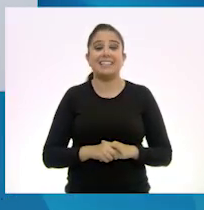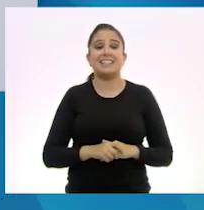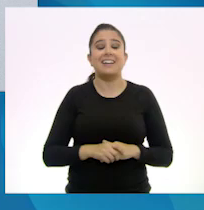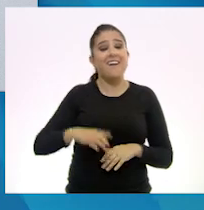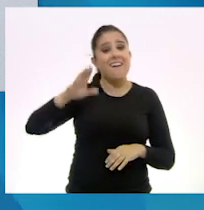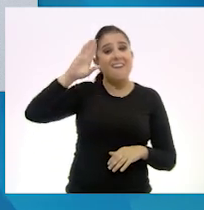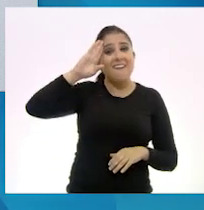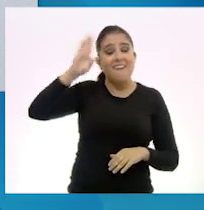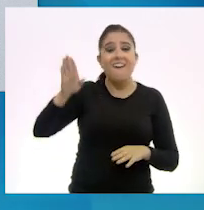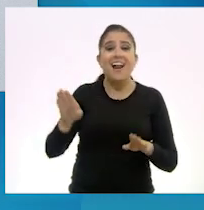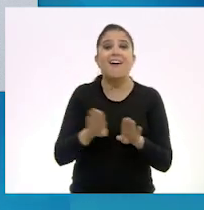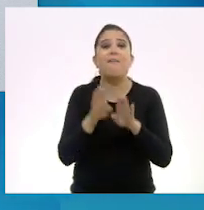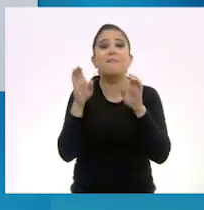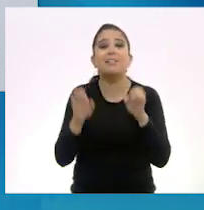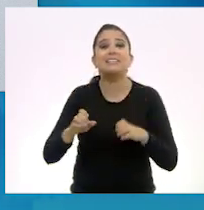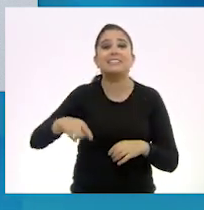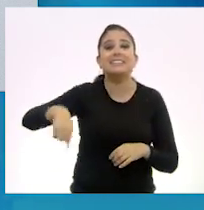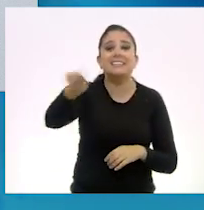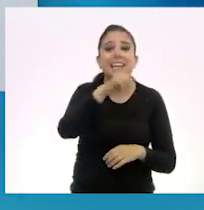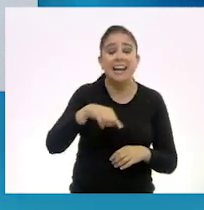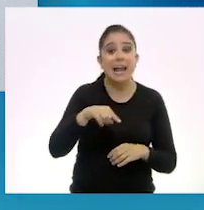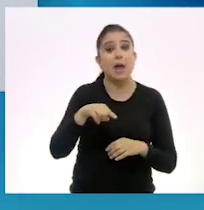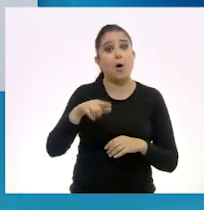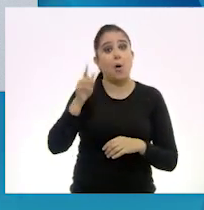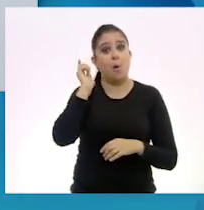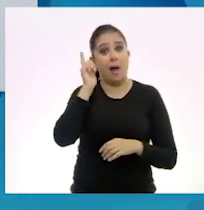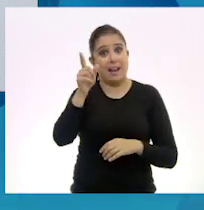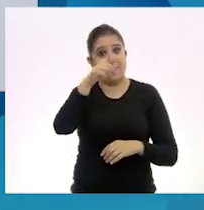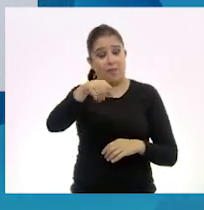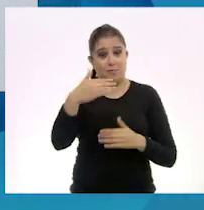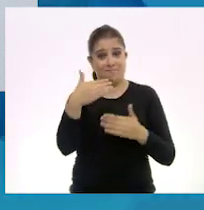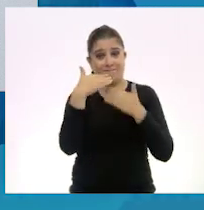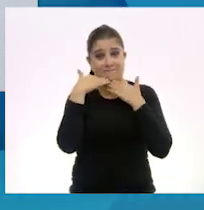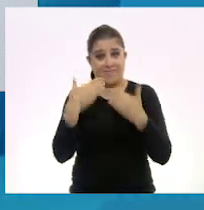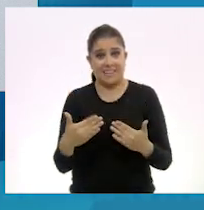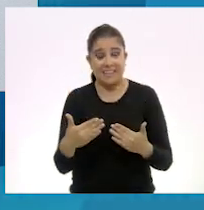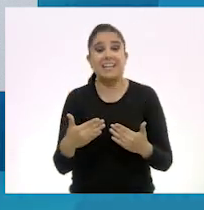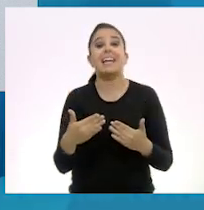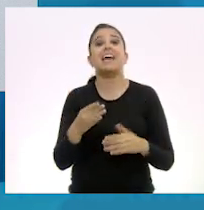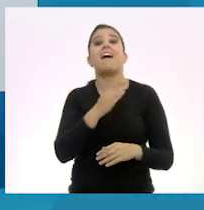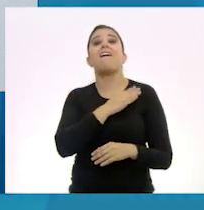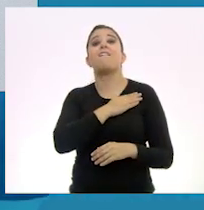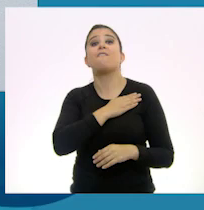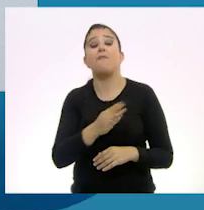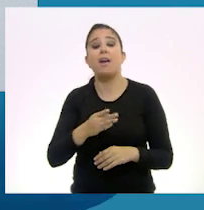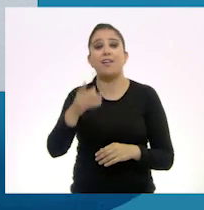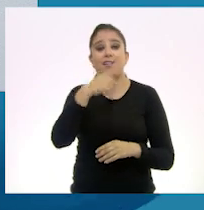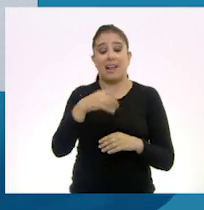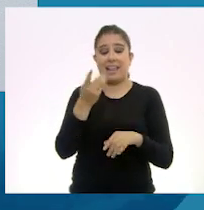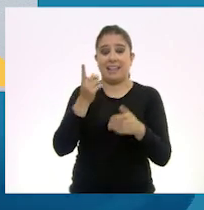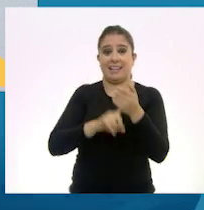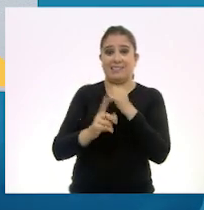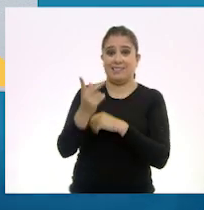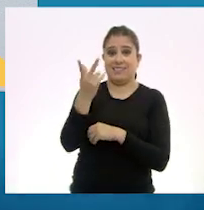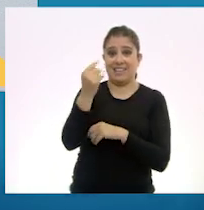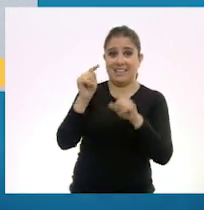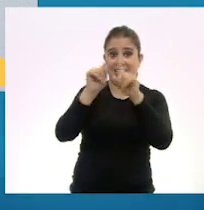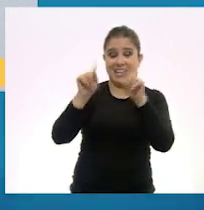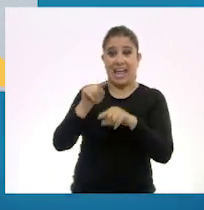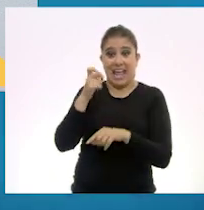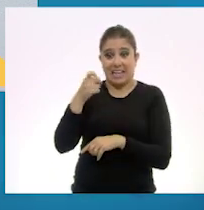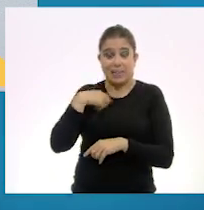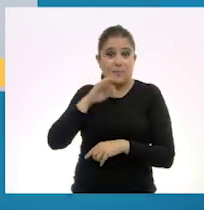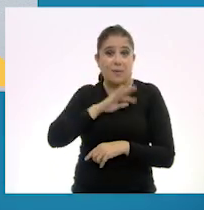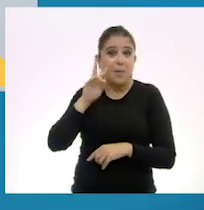¡Hola! ¿Cómo están? Espero que muy bien. ¡Qué bueno que salgo en la tele! ¡Así los puedo